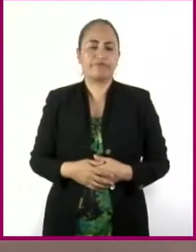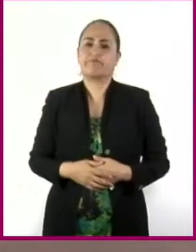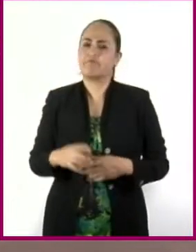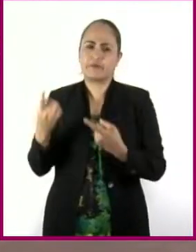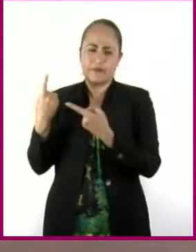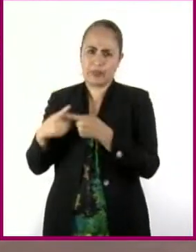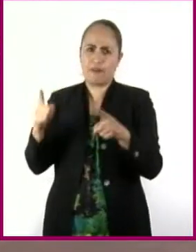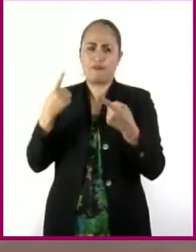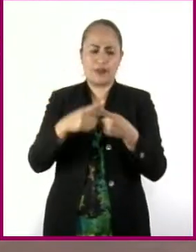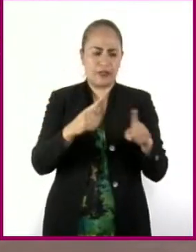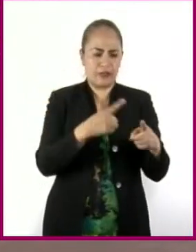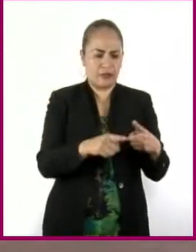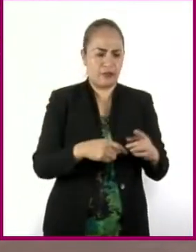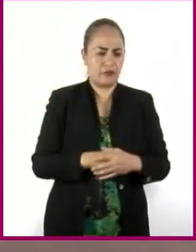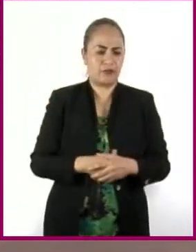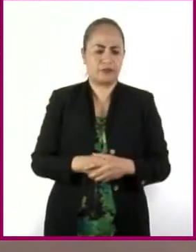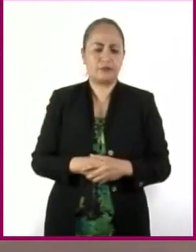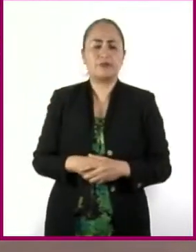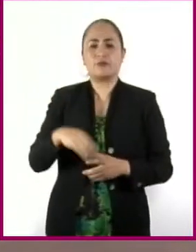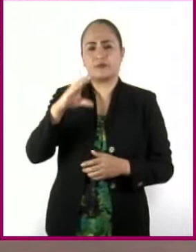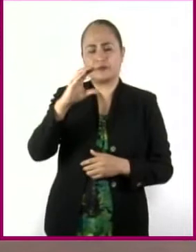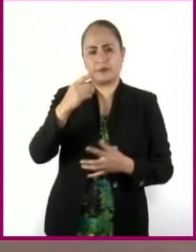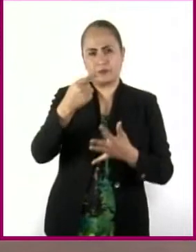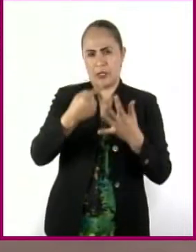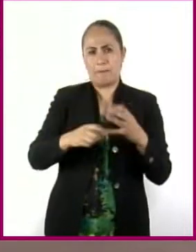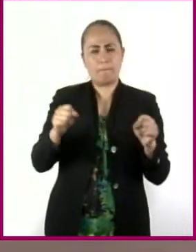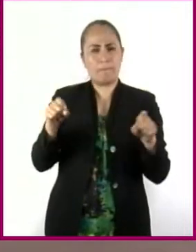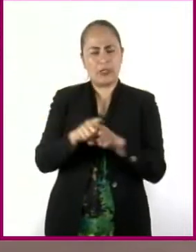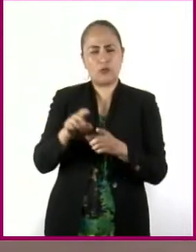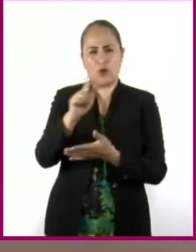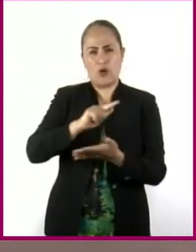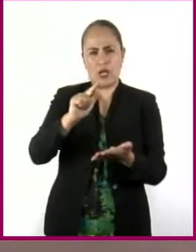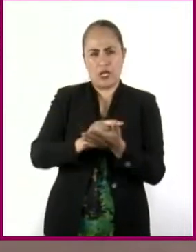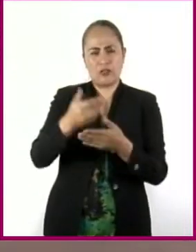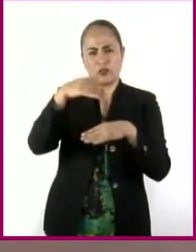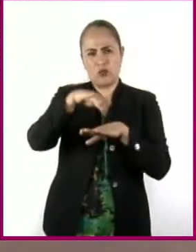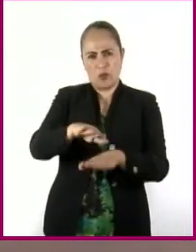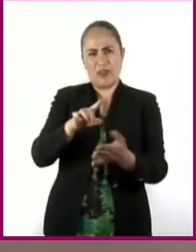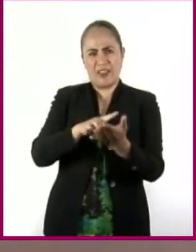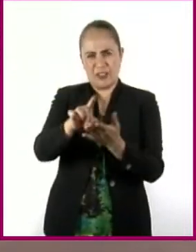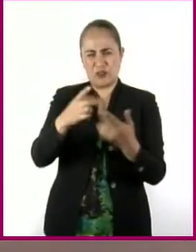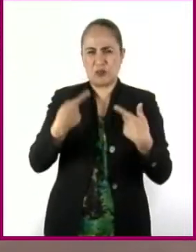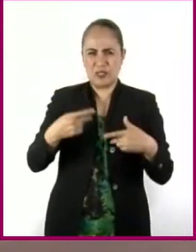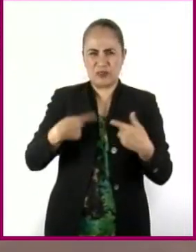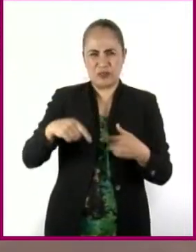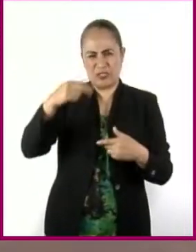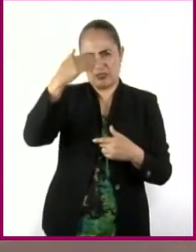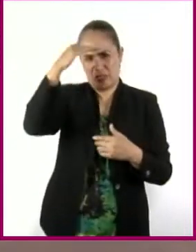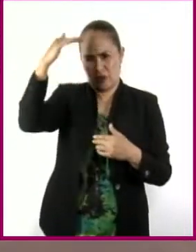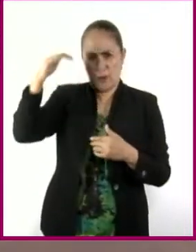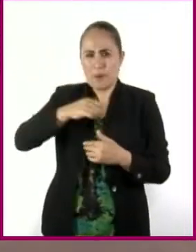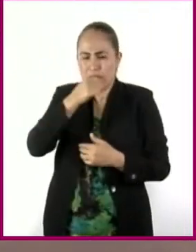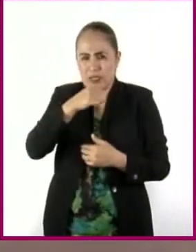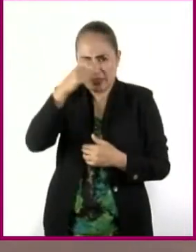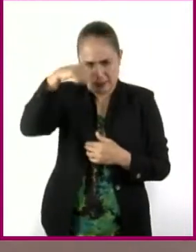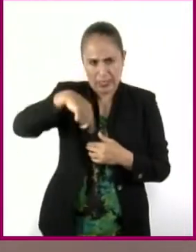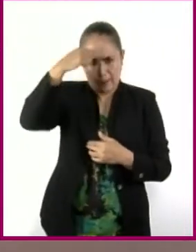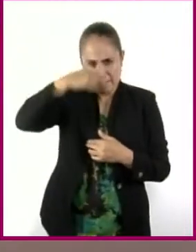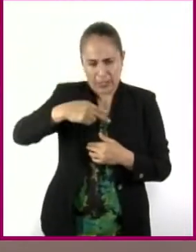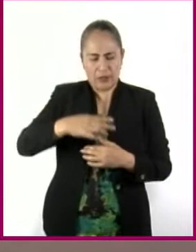Políticos, la Organización Internacional del Trabajo y la Ley de los Derechos de las Personas Adultas Mayores de México.